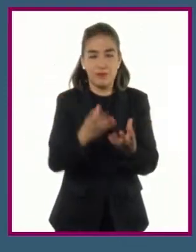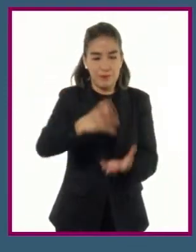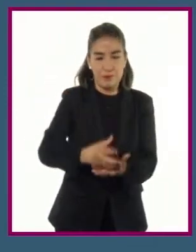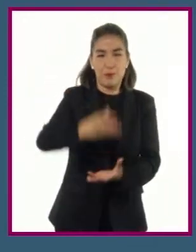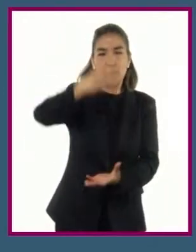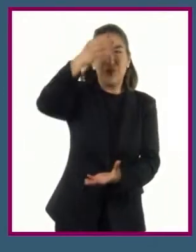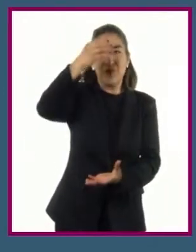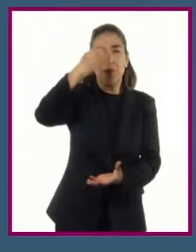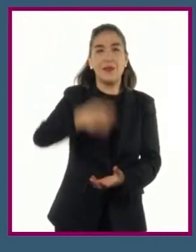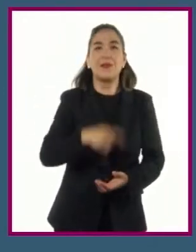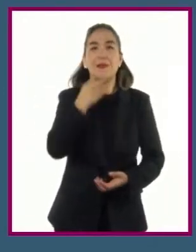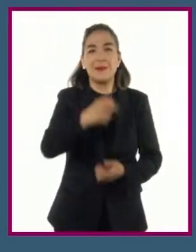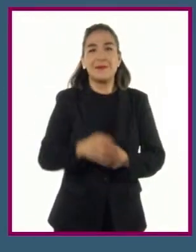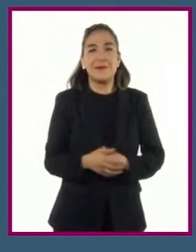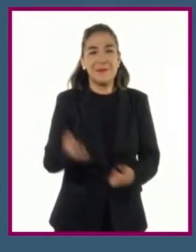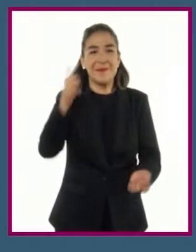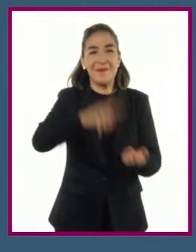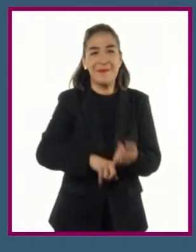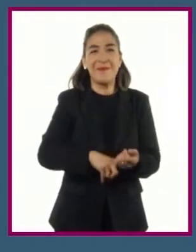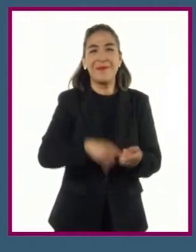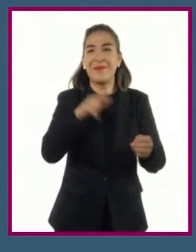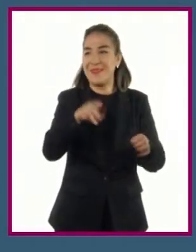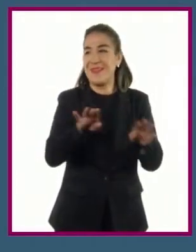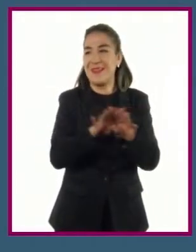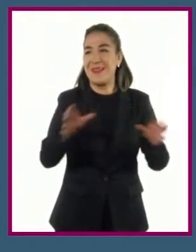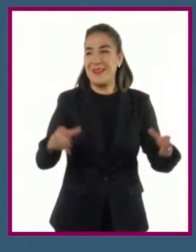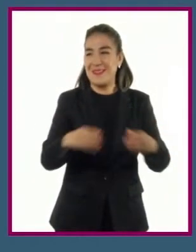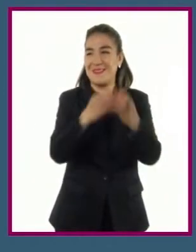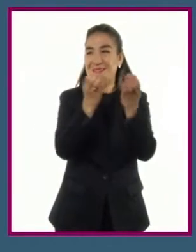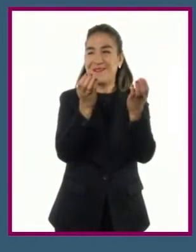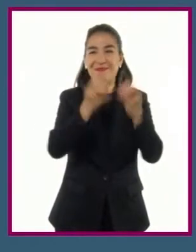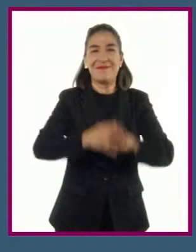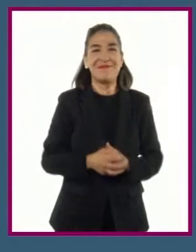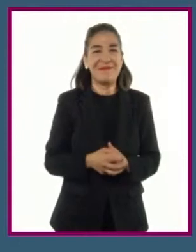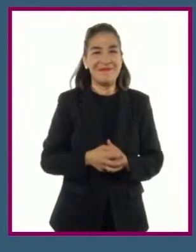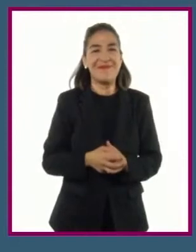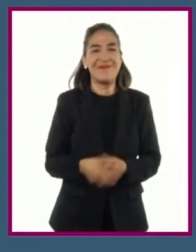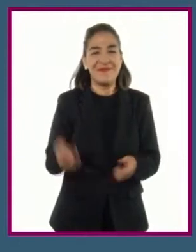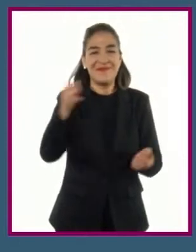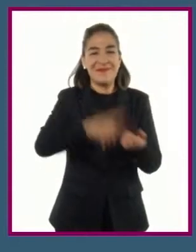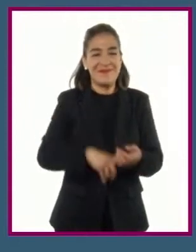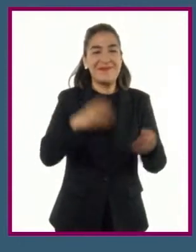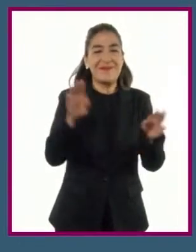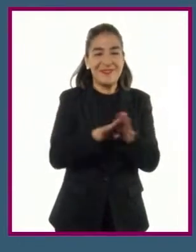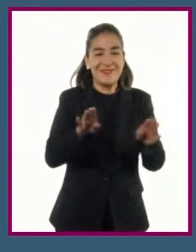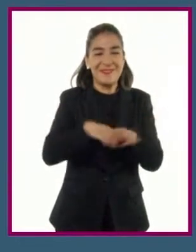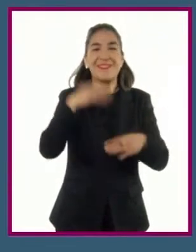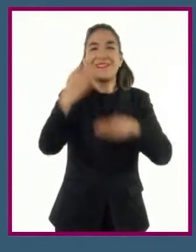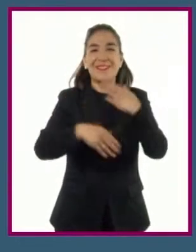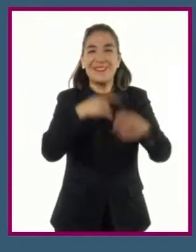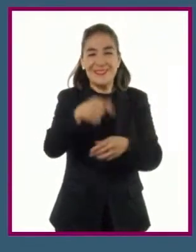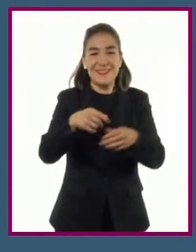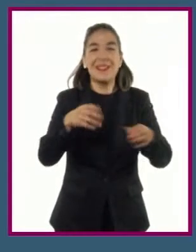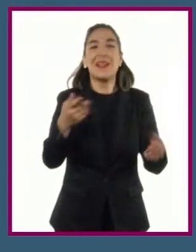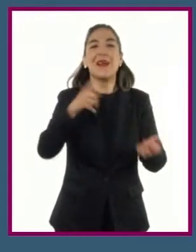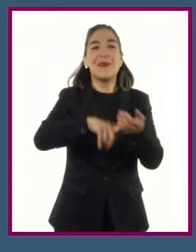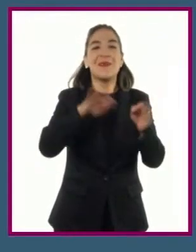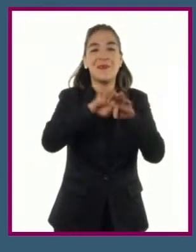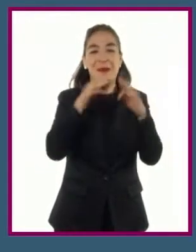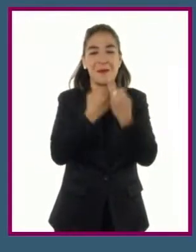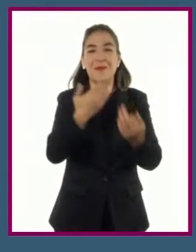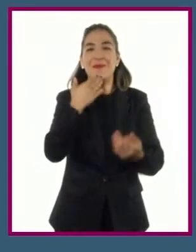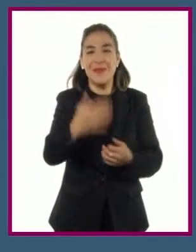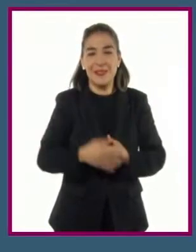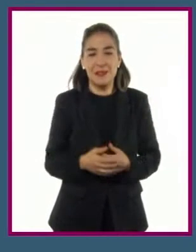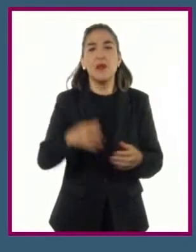alargados y coloquialmente acinturados. Como parte del proceso, se dejan crecer hasta tener el tamaño deseado. Se